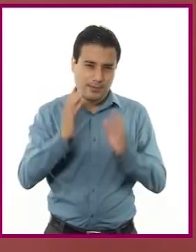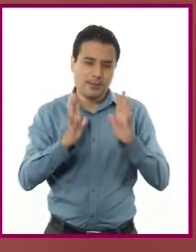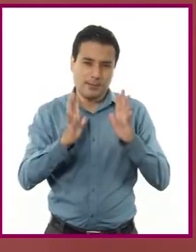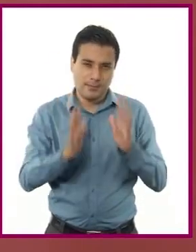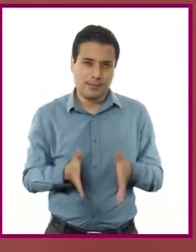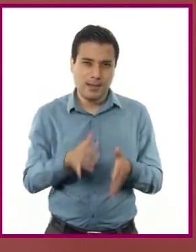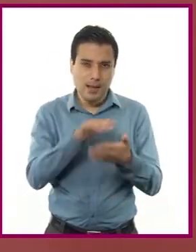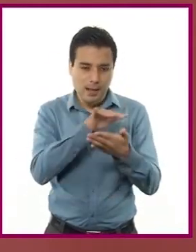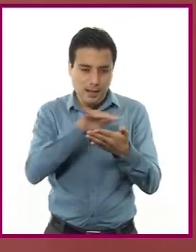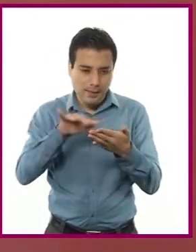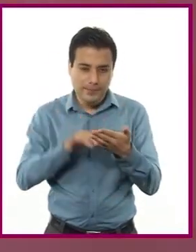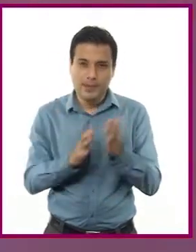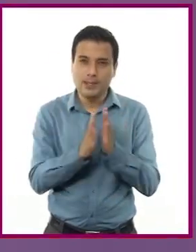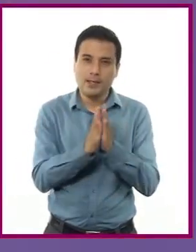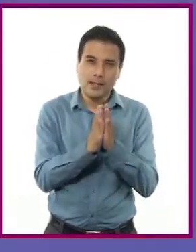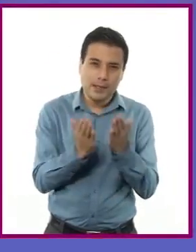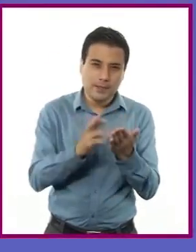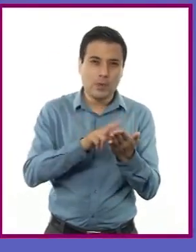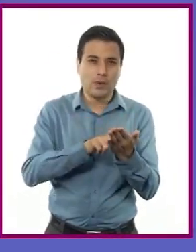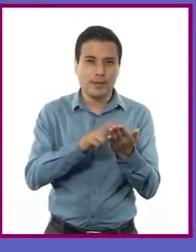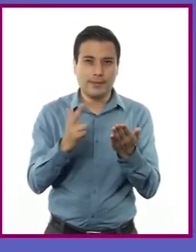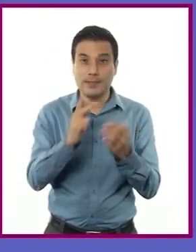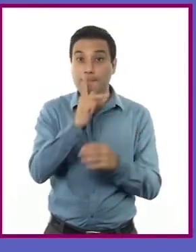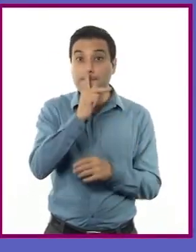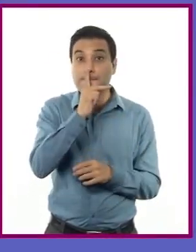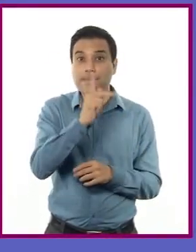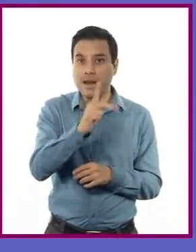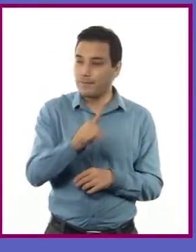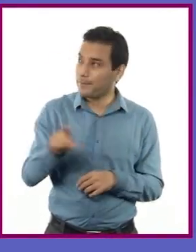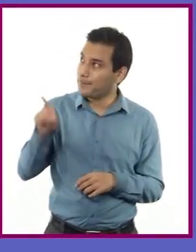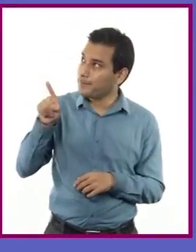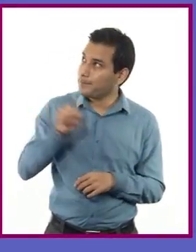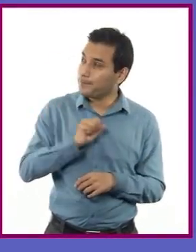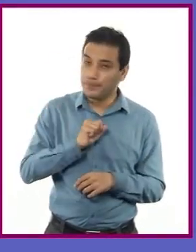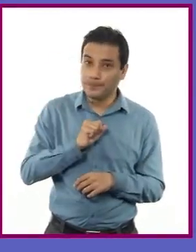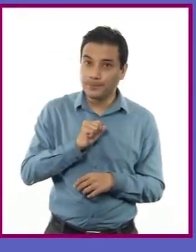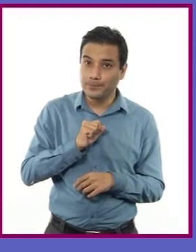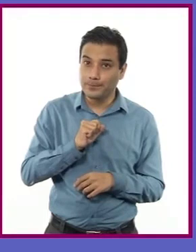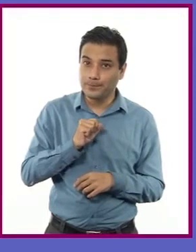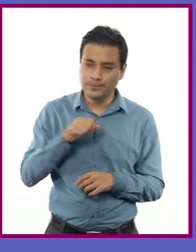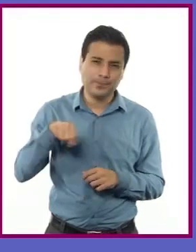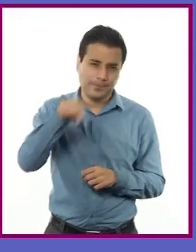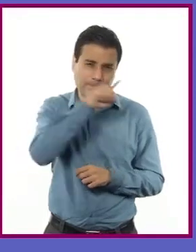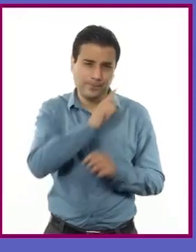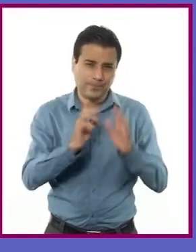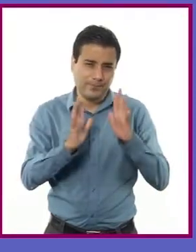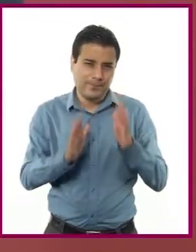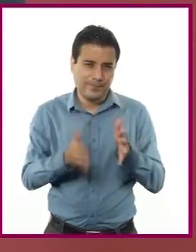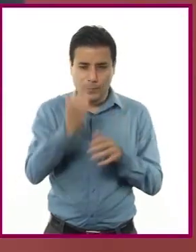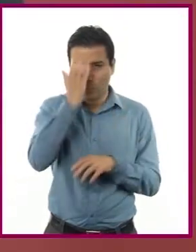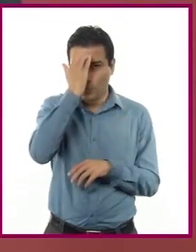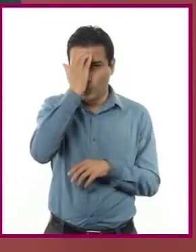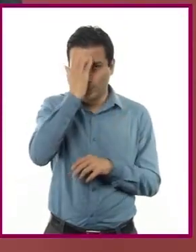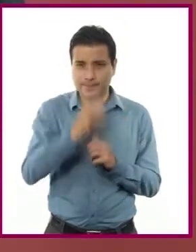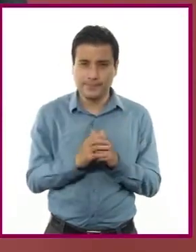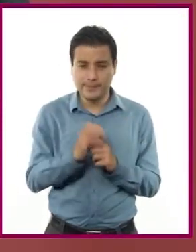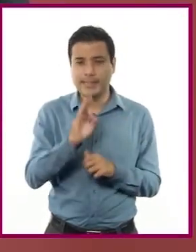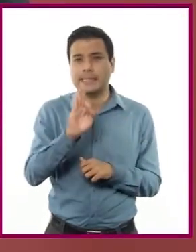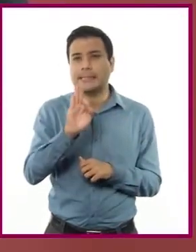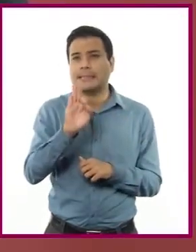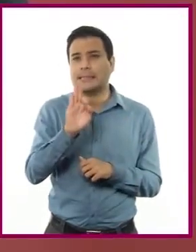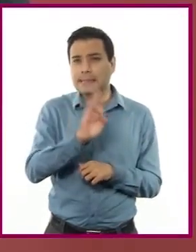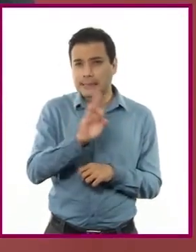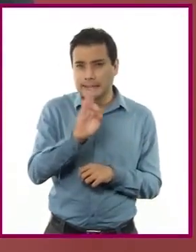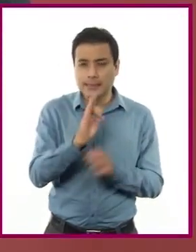algún libro o revista la palabra glosario. Probablemente la han encontrado escrita al final de